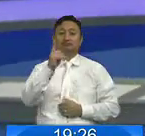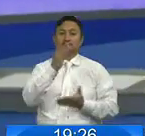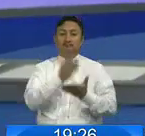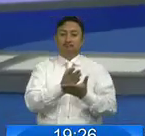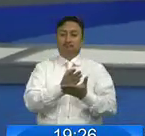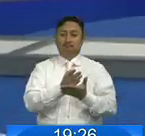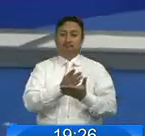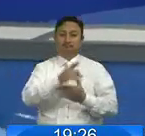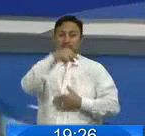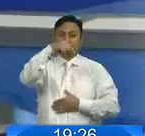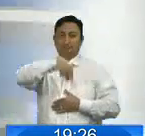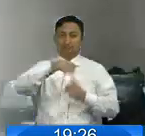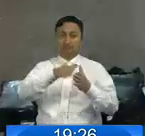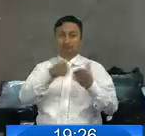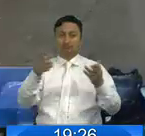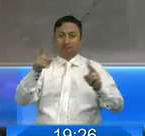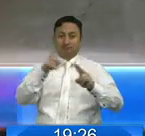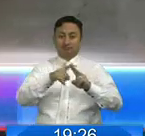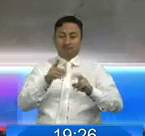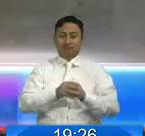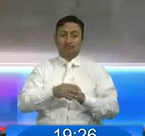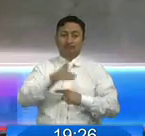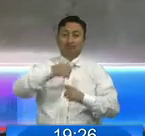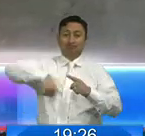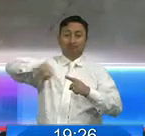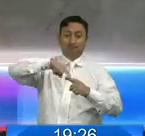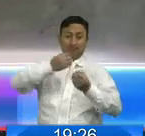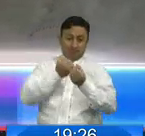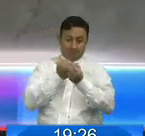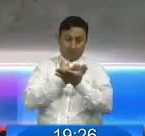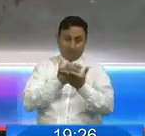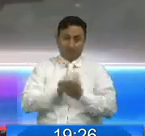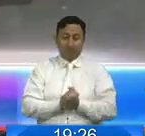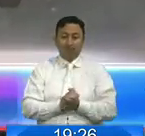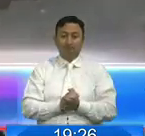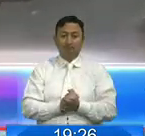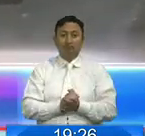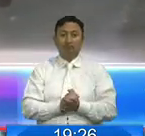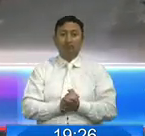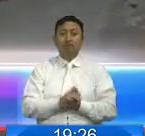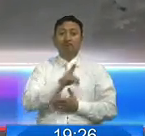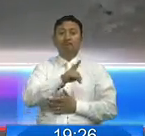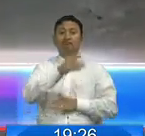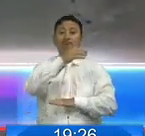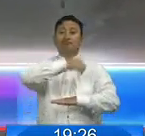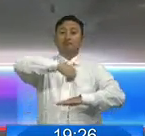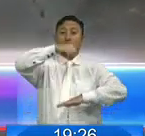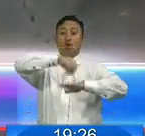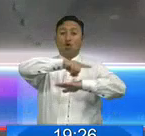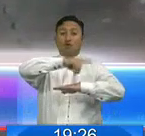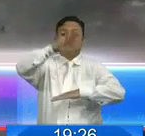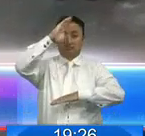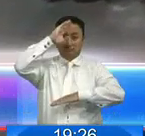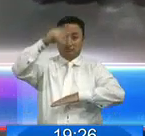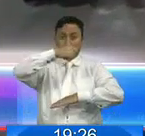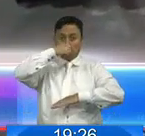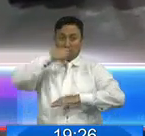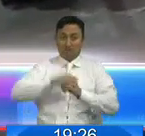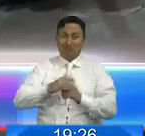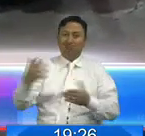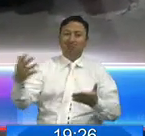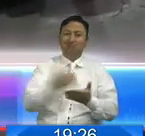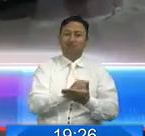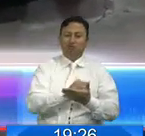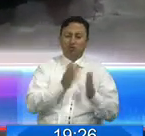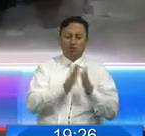primera pausa aquí en la emisión estelar del Comercio TV. Al regresar les contamos, amigos, que en la provincia del Oro la policía antinarcóticos decomisa